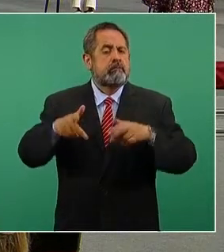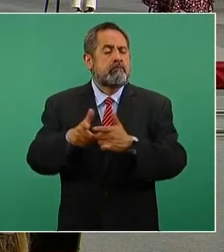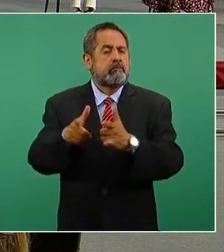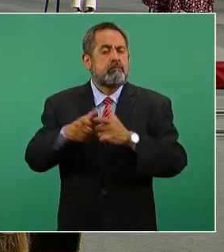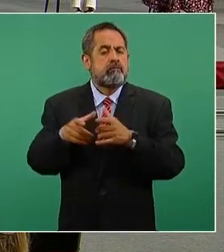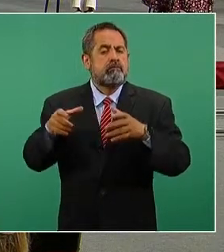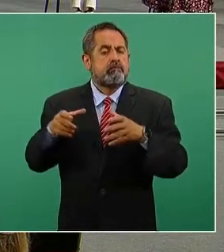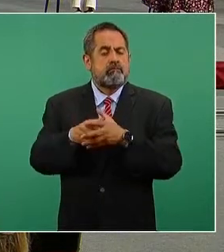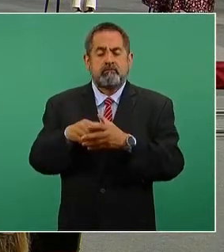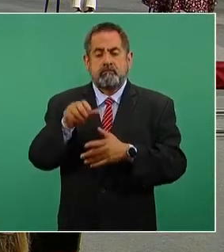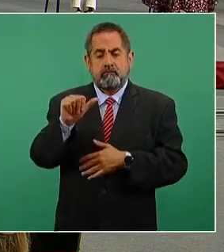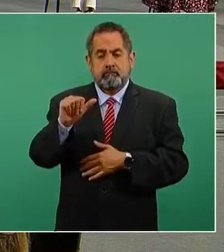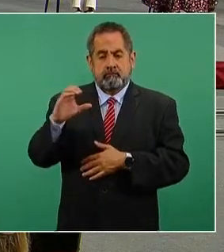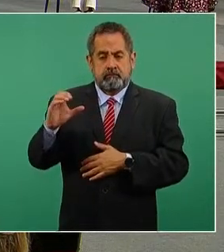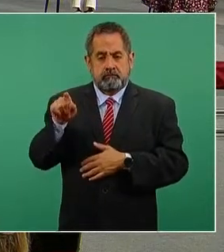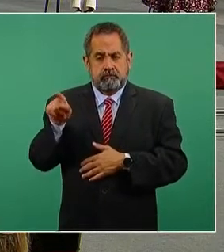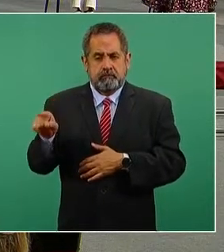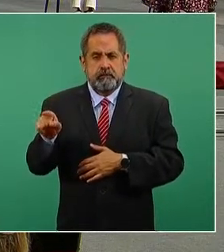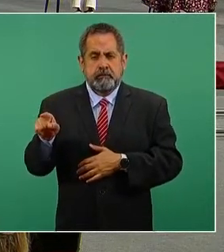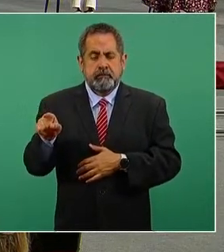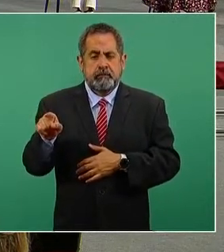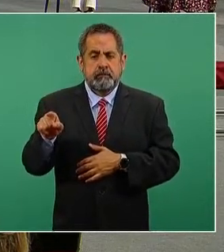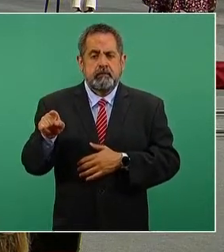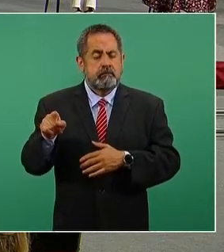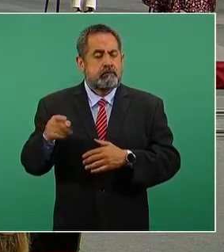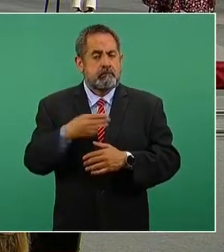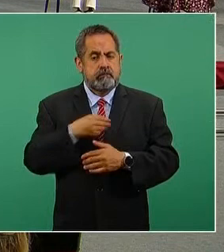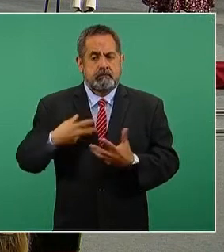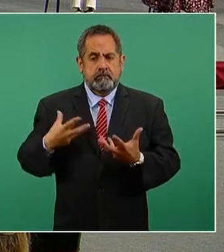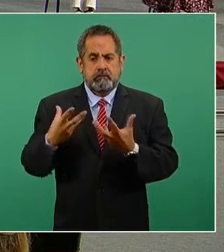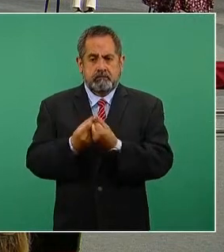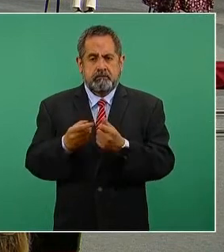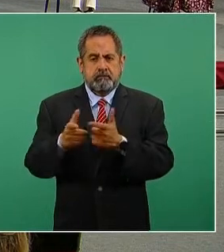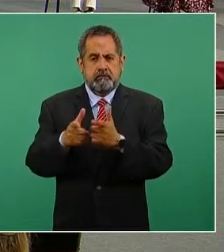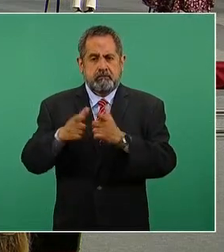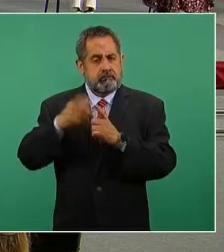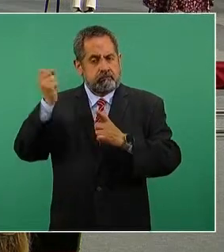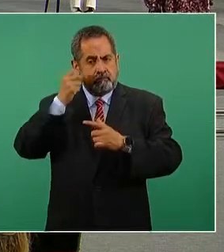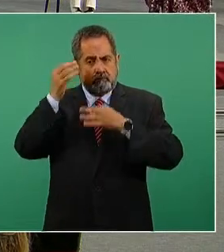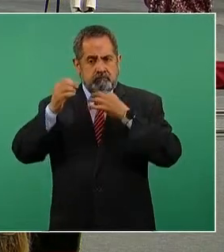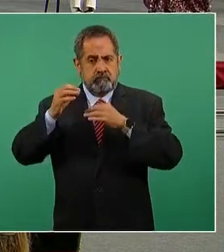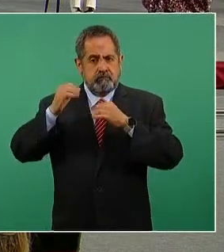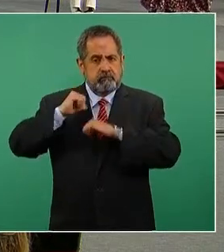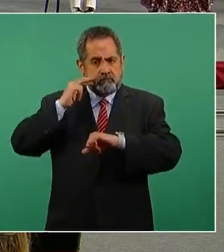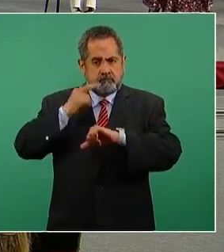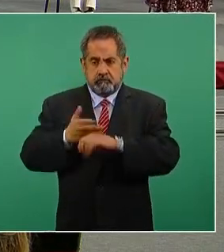Global de la Sociedad Civil, que es parte además del grupo directivo del foro.